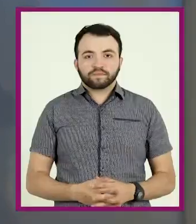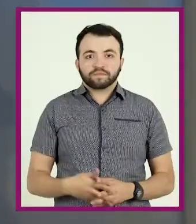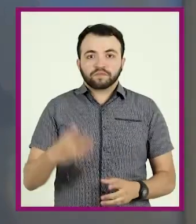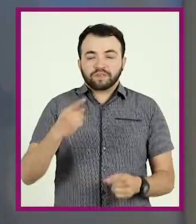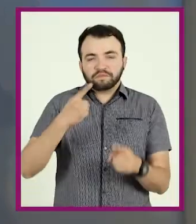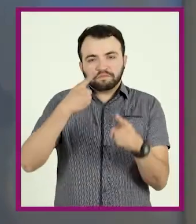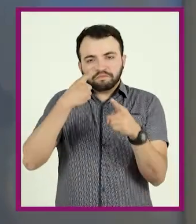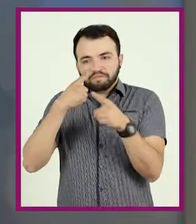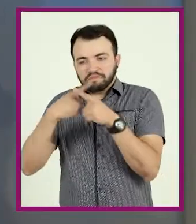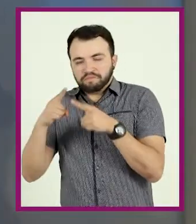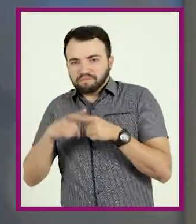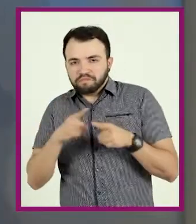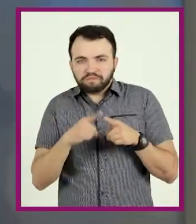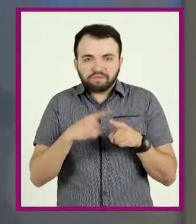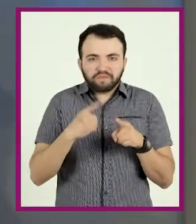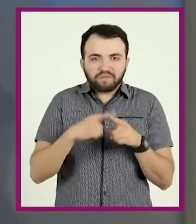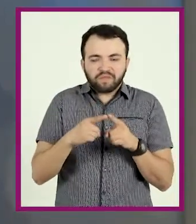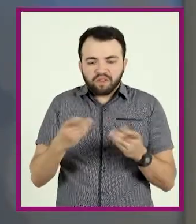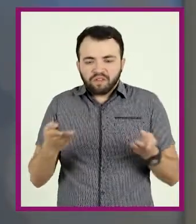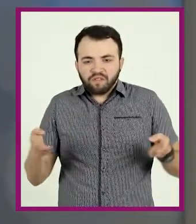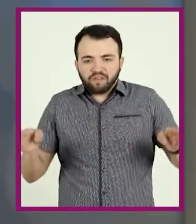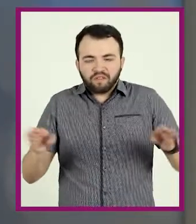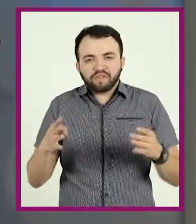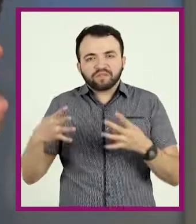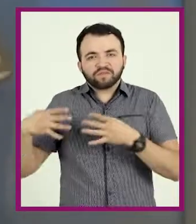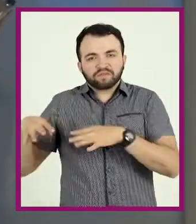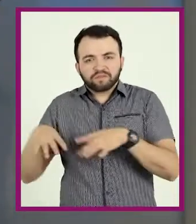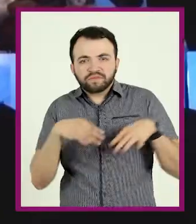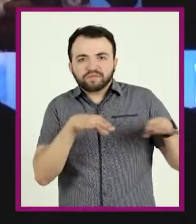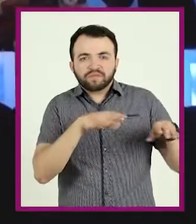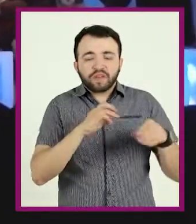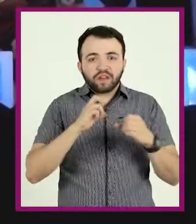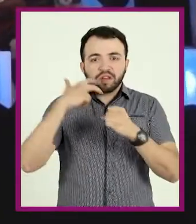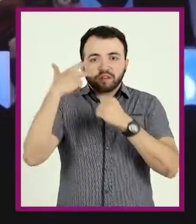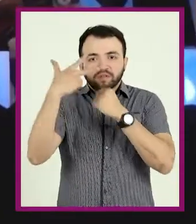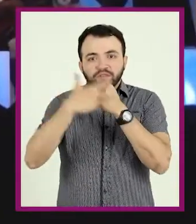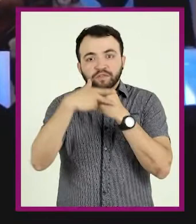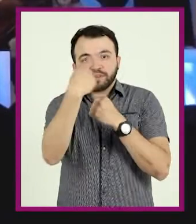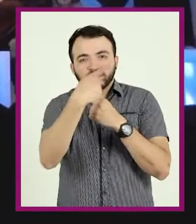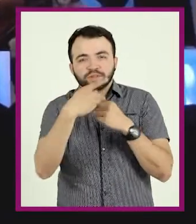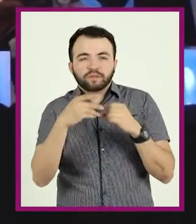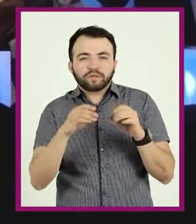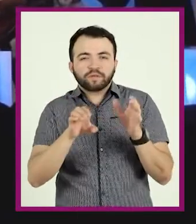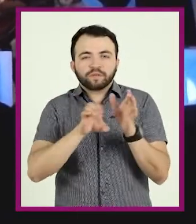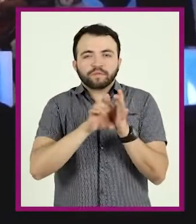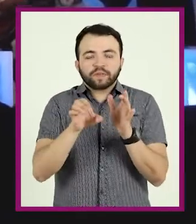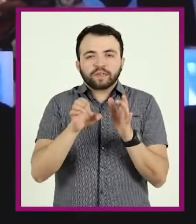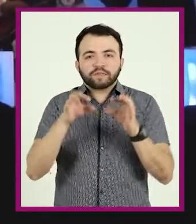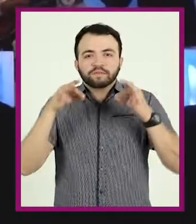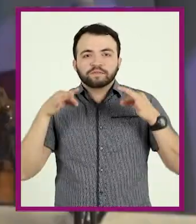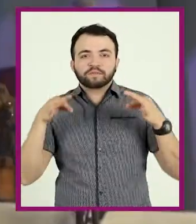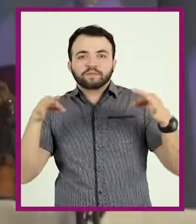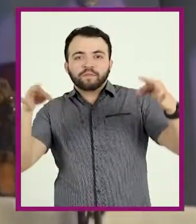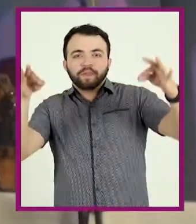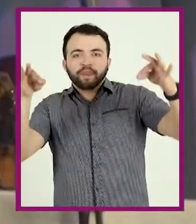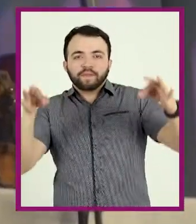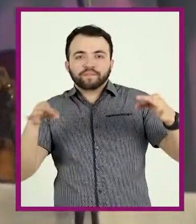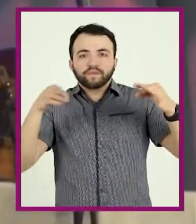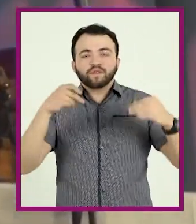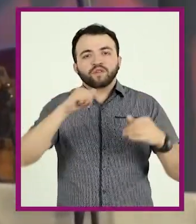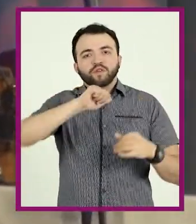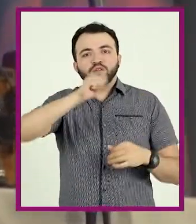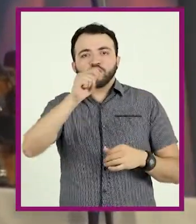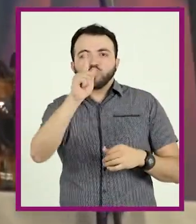los géneros folclóricos eslovenos, emparentados con el folclor centroeuropeo, como el vals y la polka,